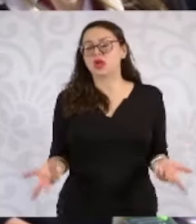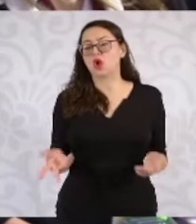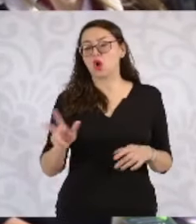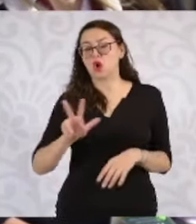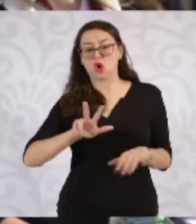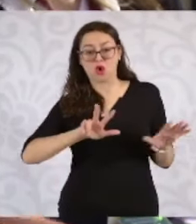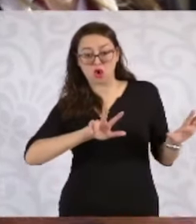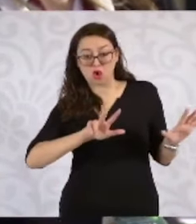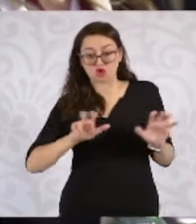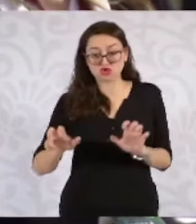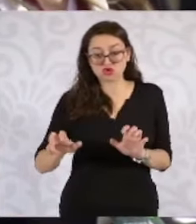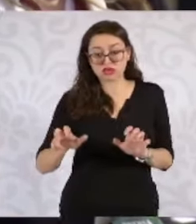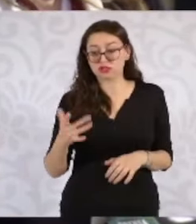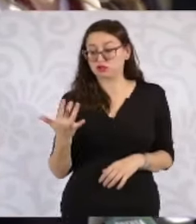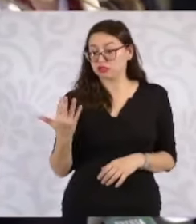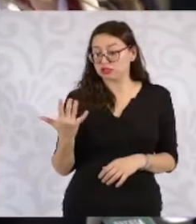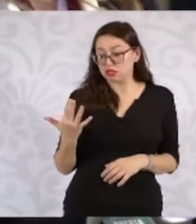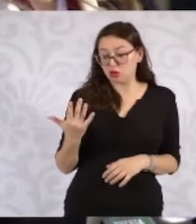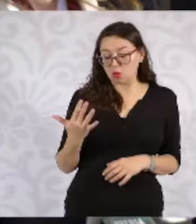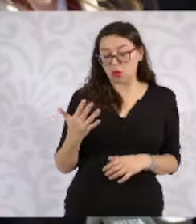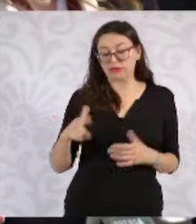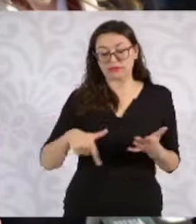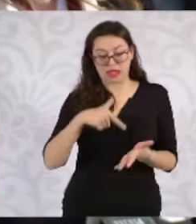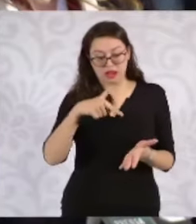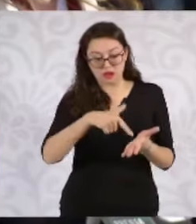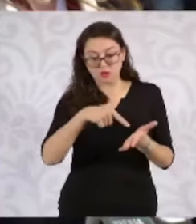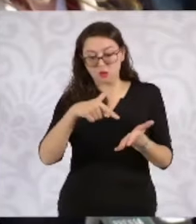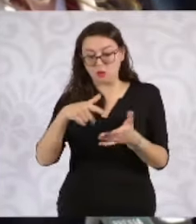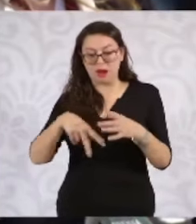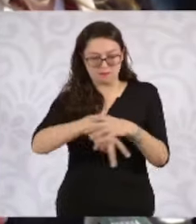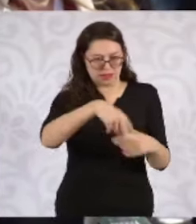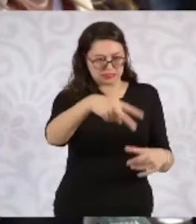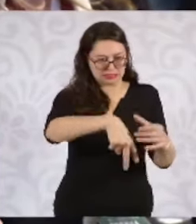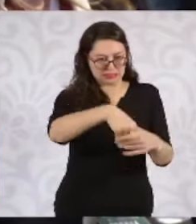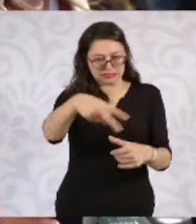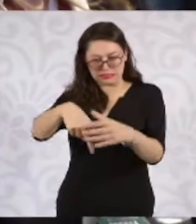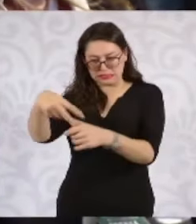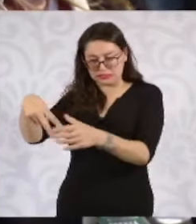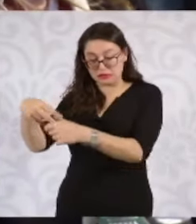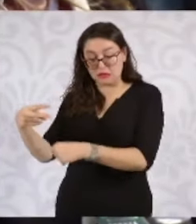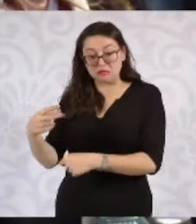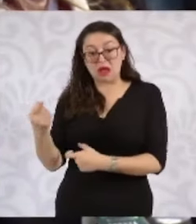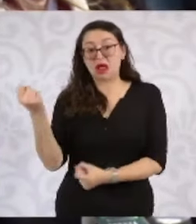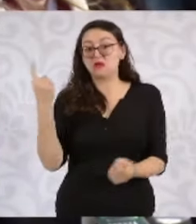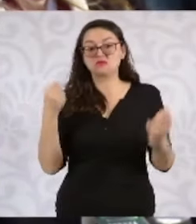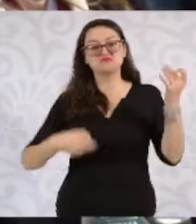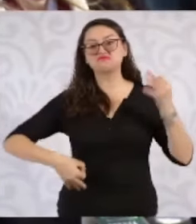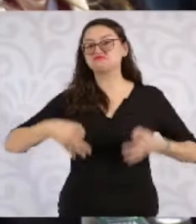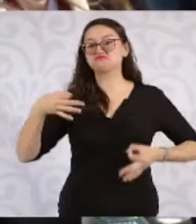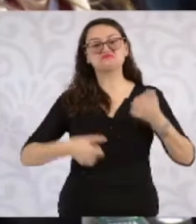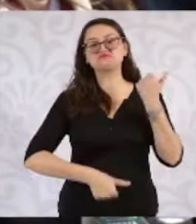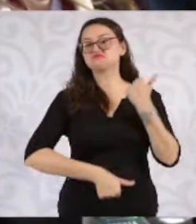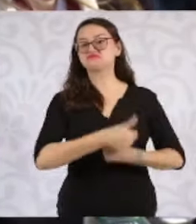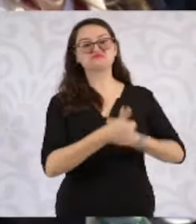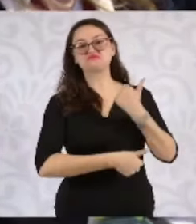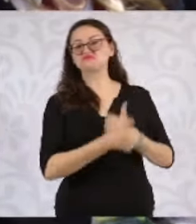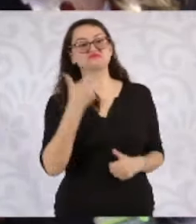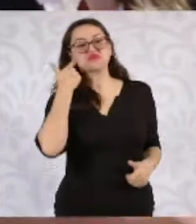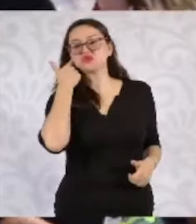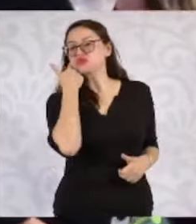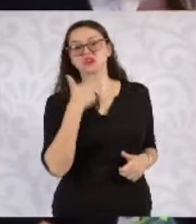bajado 25 juzgadores justamente de esta lista que no quieren concursar por los puestos. Entre ellos,